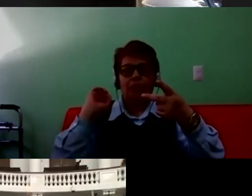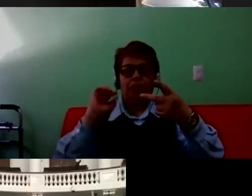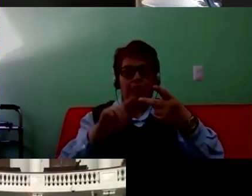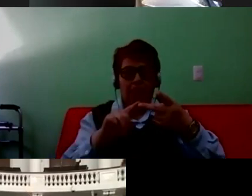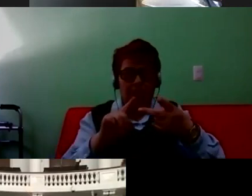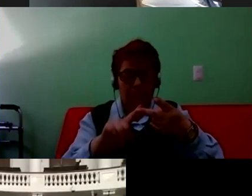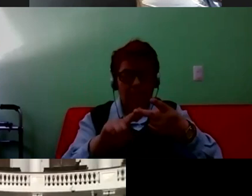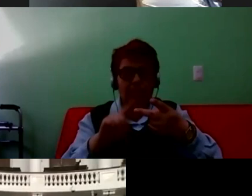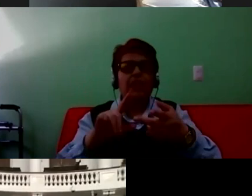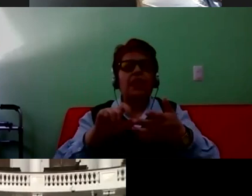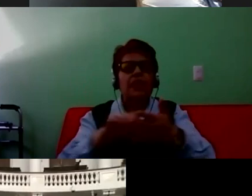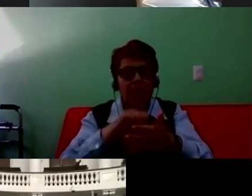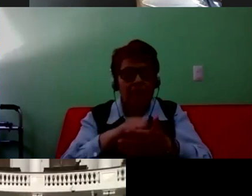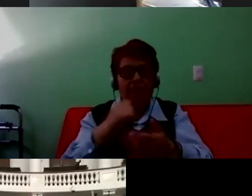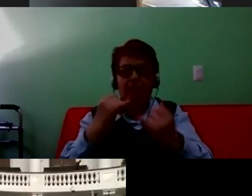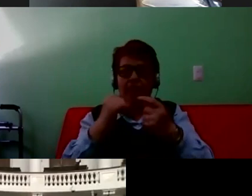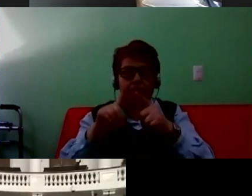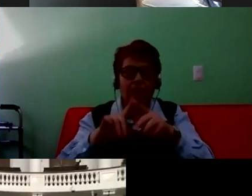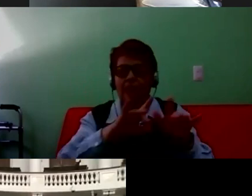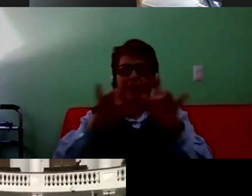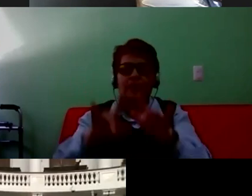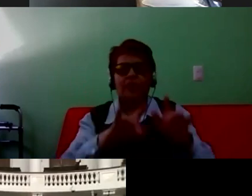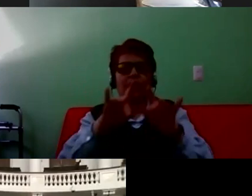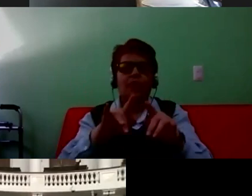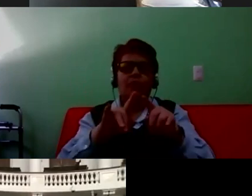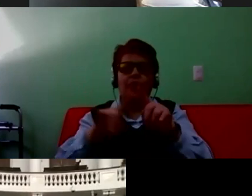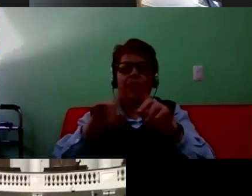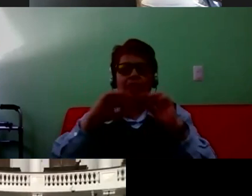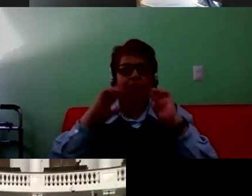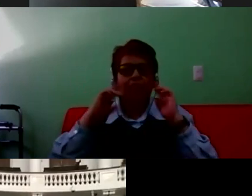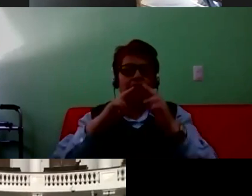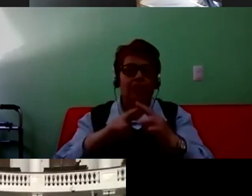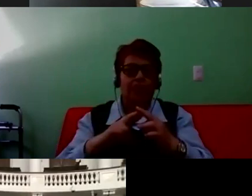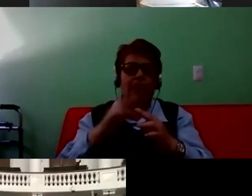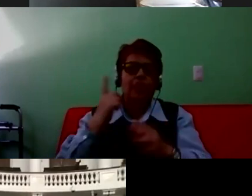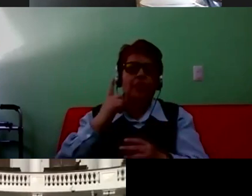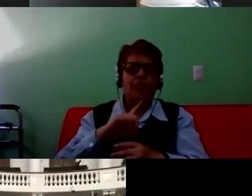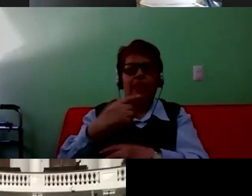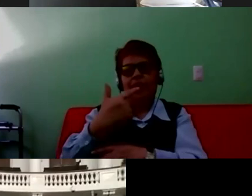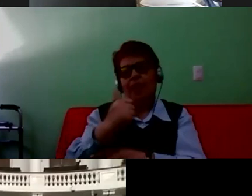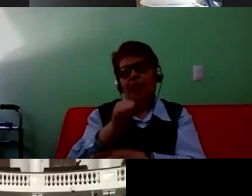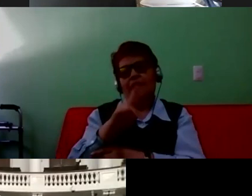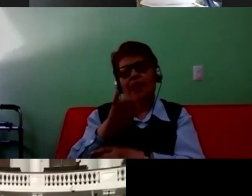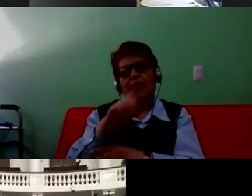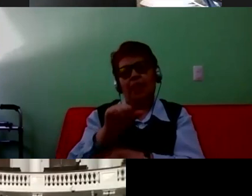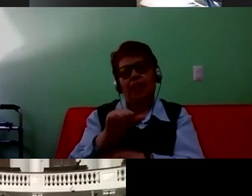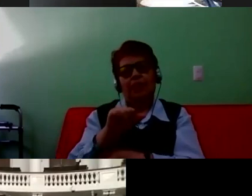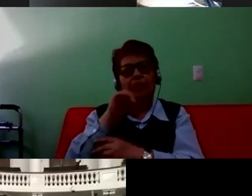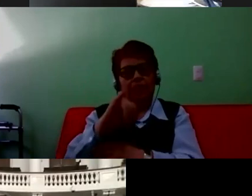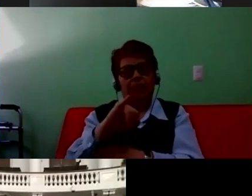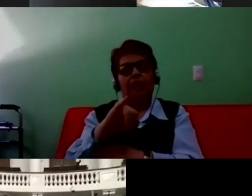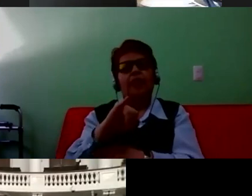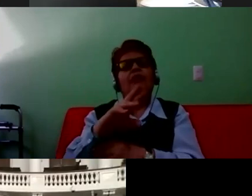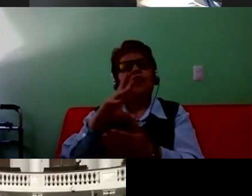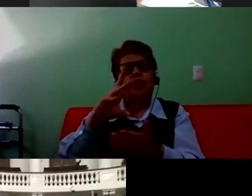las actas mencionadas, así como la versión estenográfica de cada una de las sesiones. Diputada Gabriela Osorio. A favor de que se